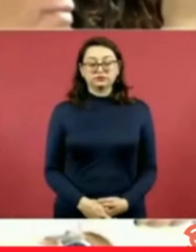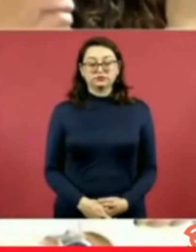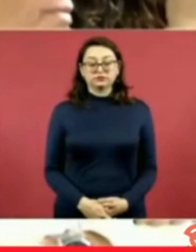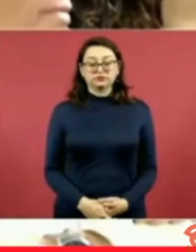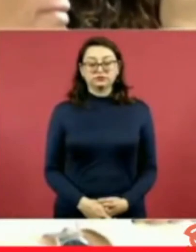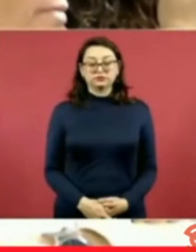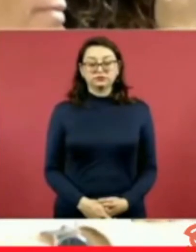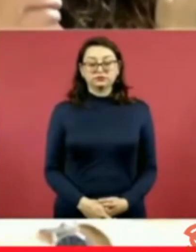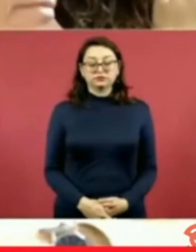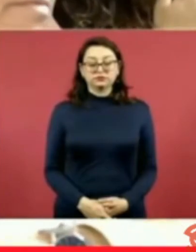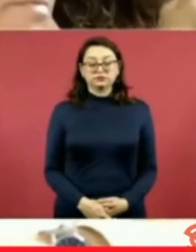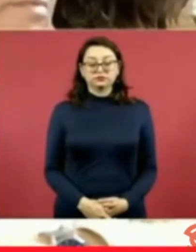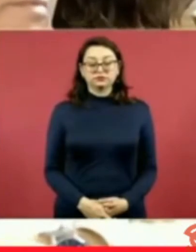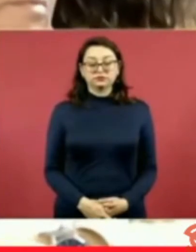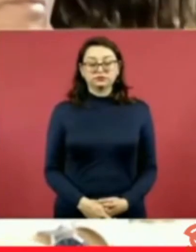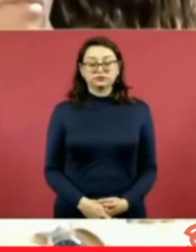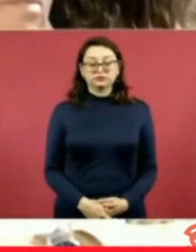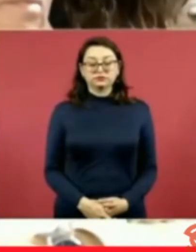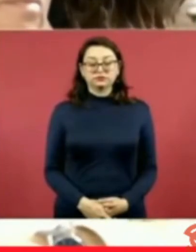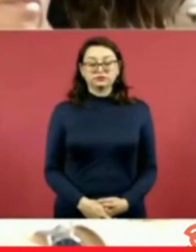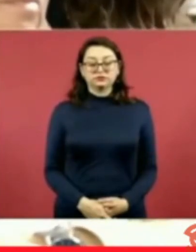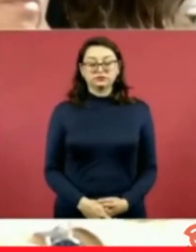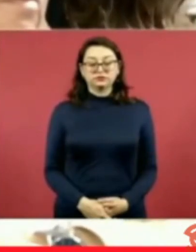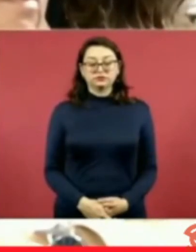El tema es, presidente,